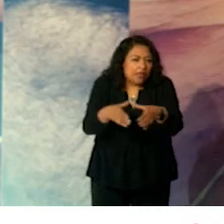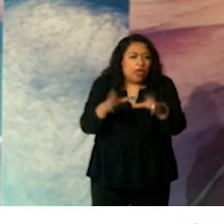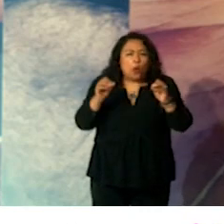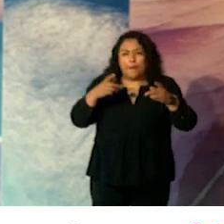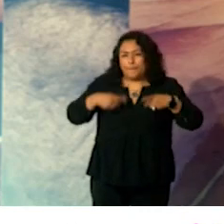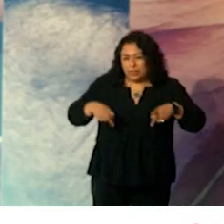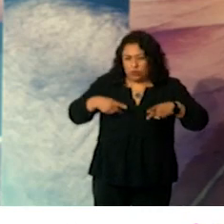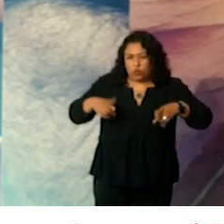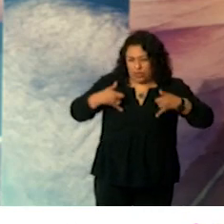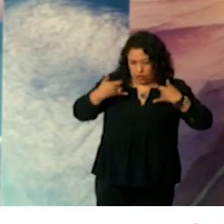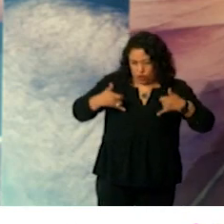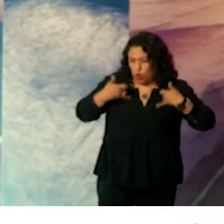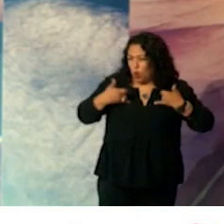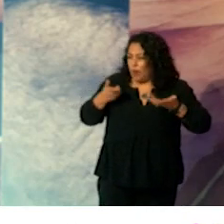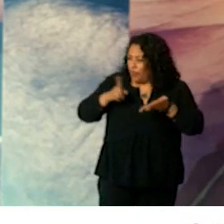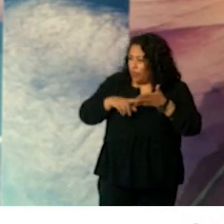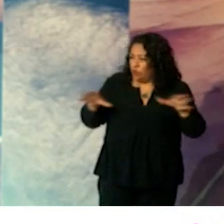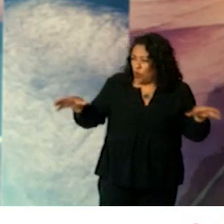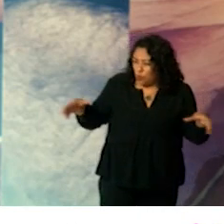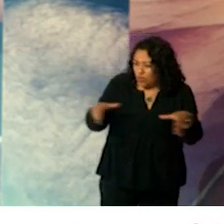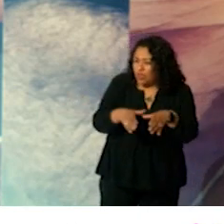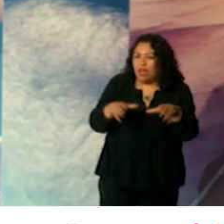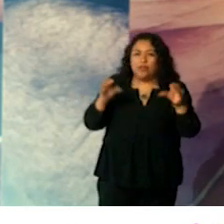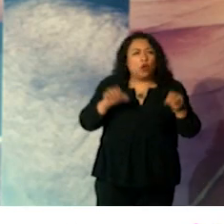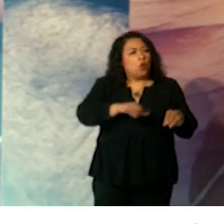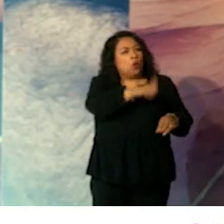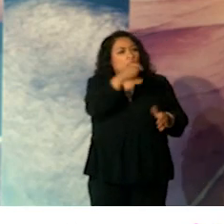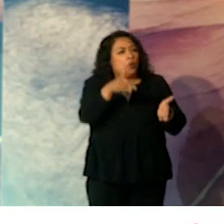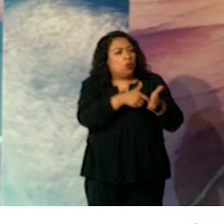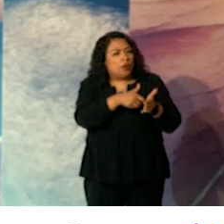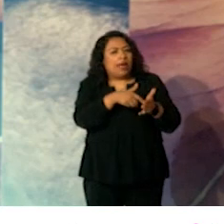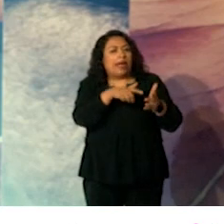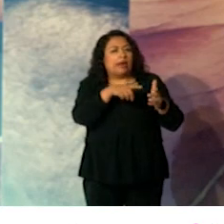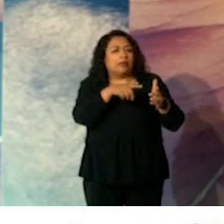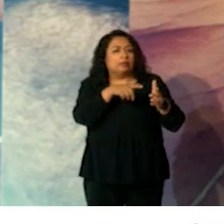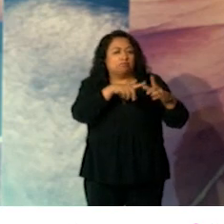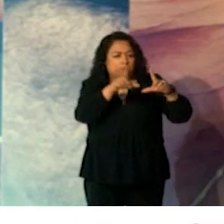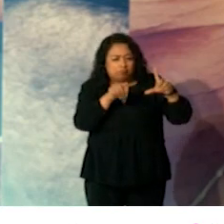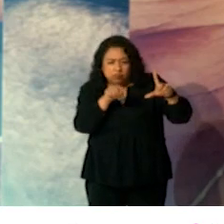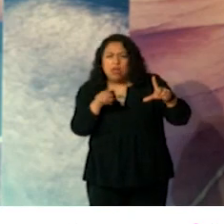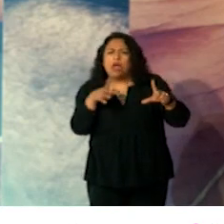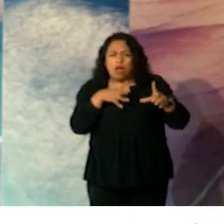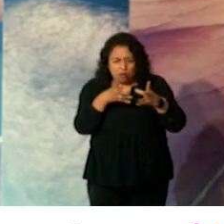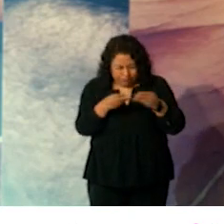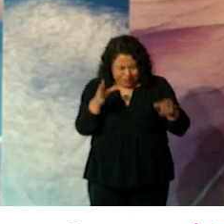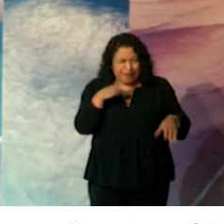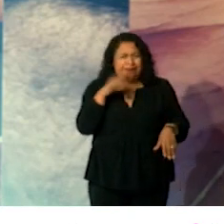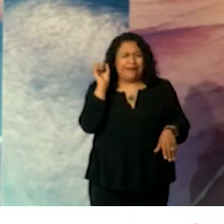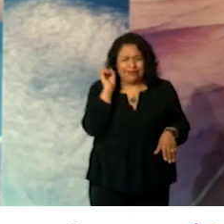de personas jóvenes en comunidades o en otras partes del país, es que sí hay